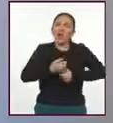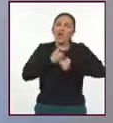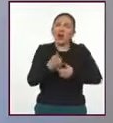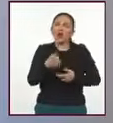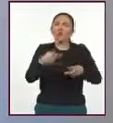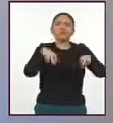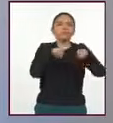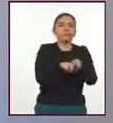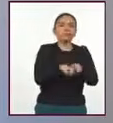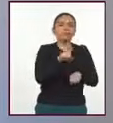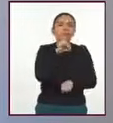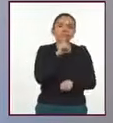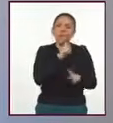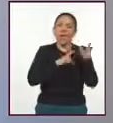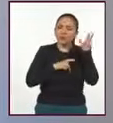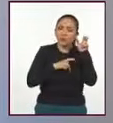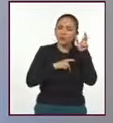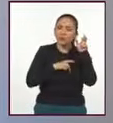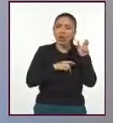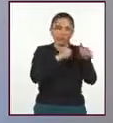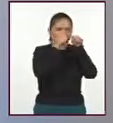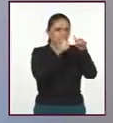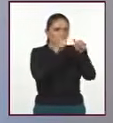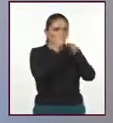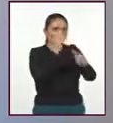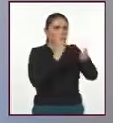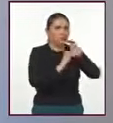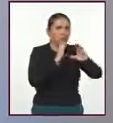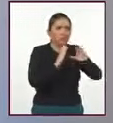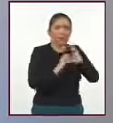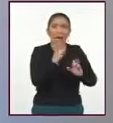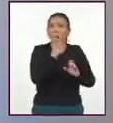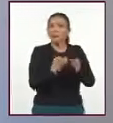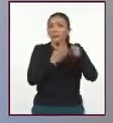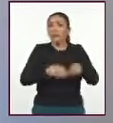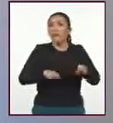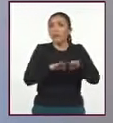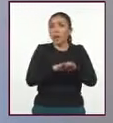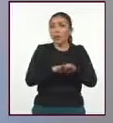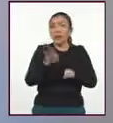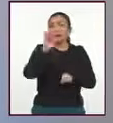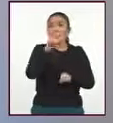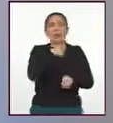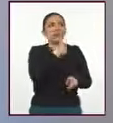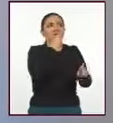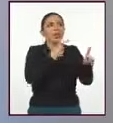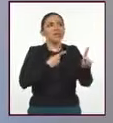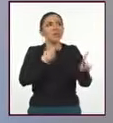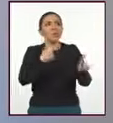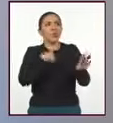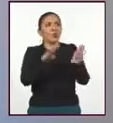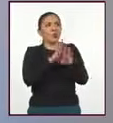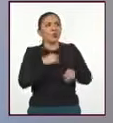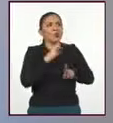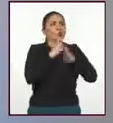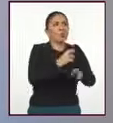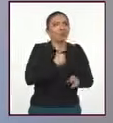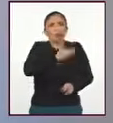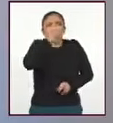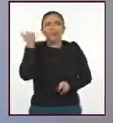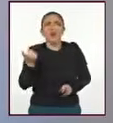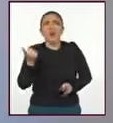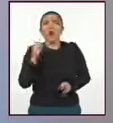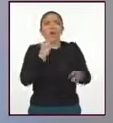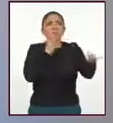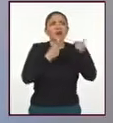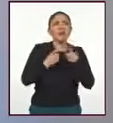diferencia. Hay veces que uno le llega a dudar y es como, es que qué tal que me dice esto y no voy a saber cómo responderle, qué tal que me dice algo y